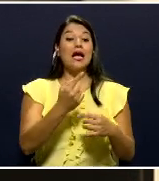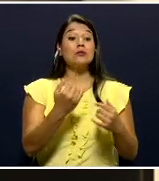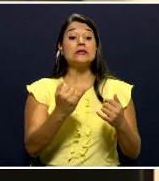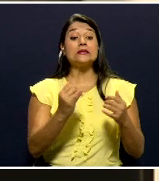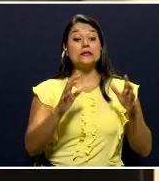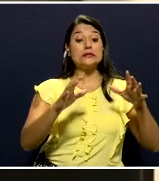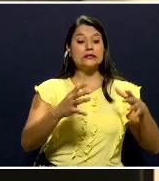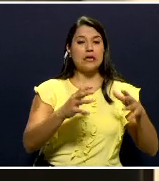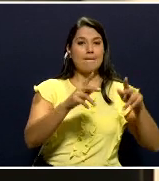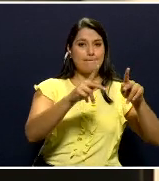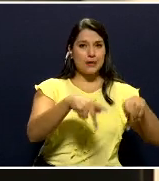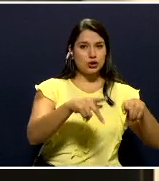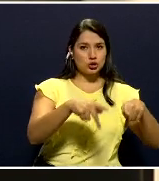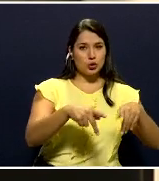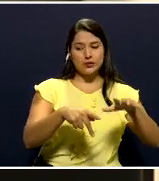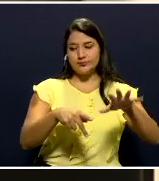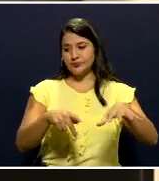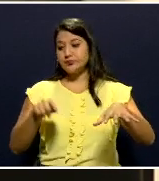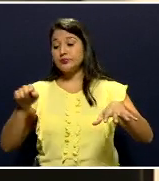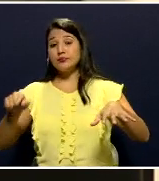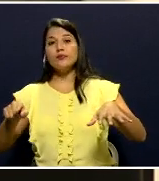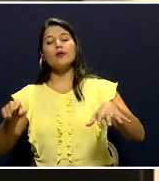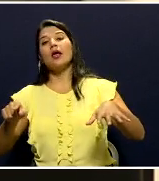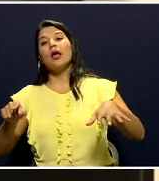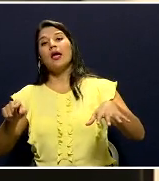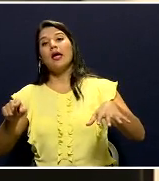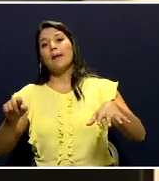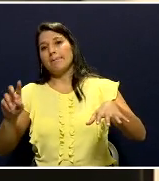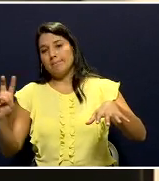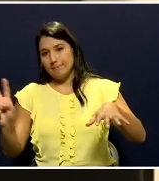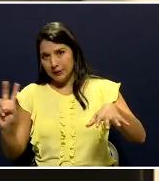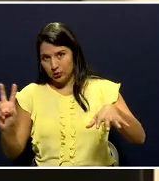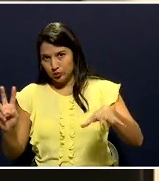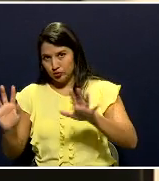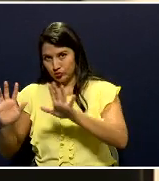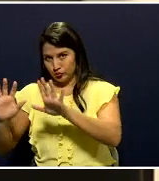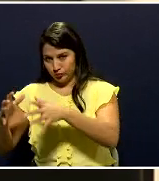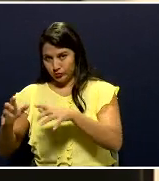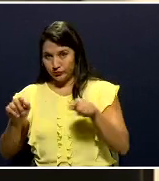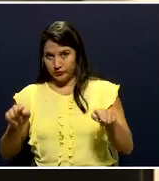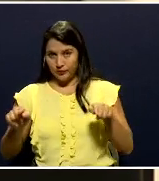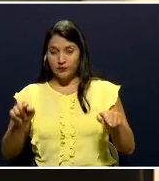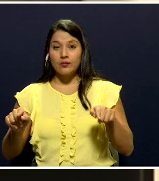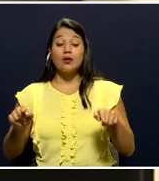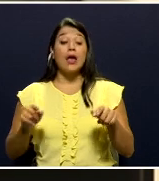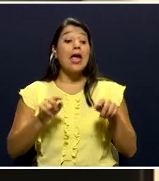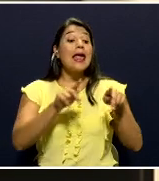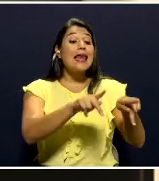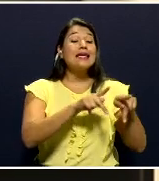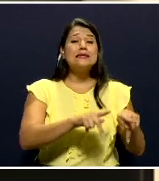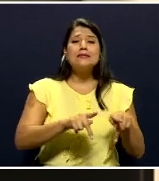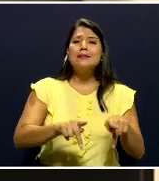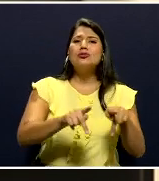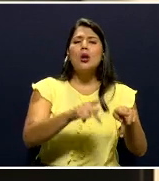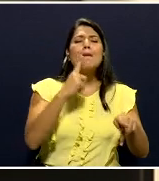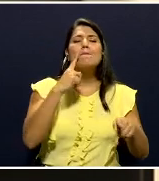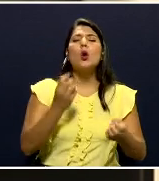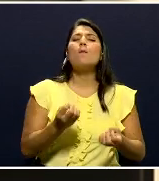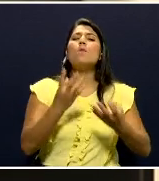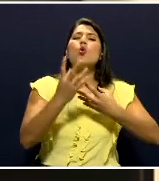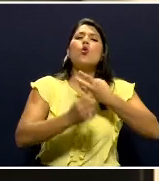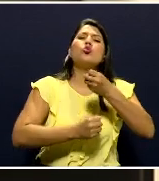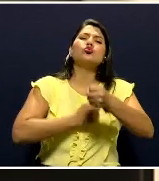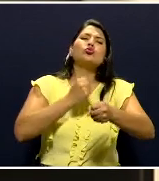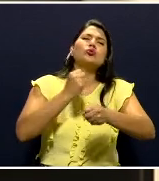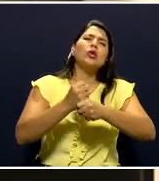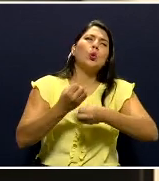microorganismos que causan enfermedades en el ser humano. En este caso en particular, las poblaciones humanas durante muchos años, estoy hablando